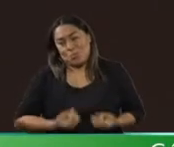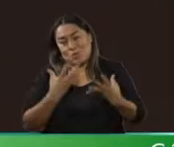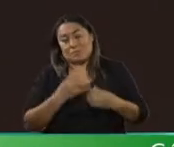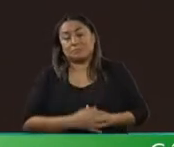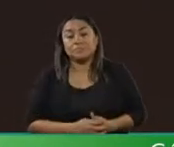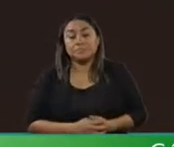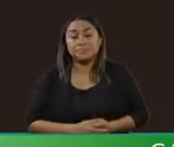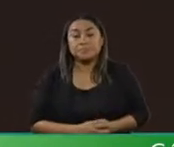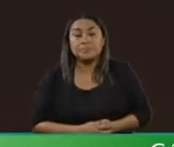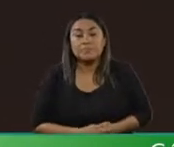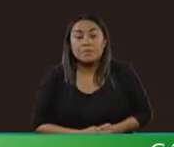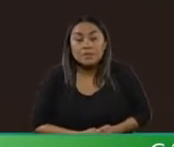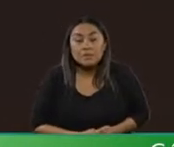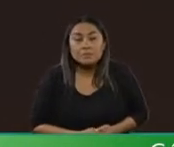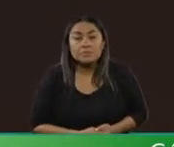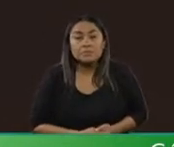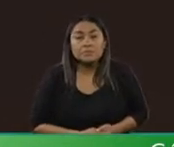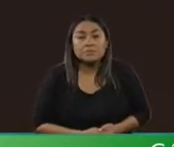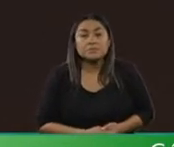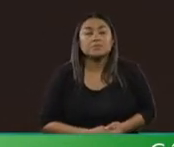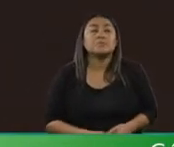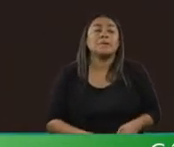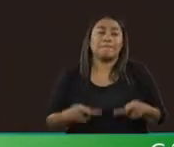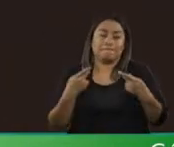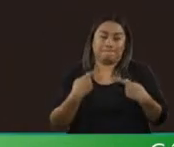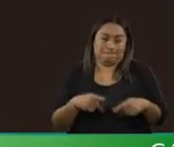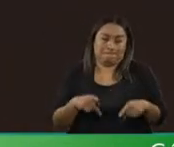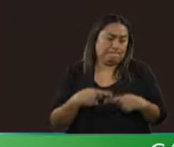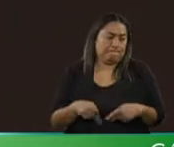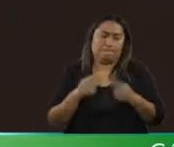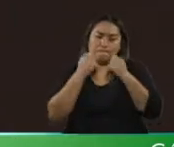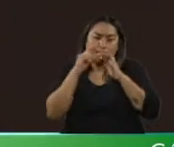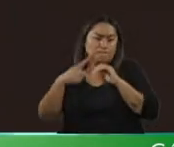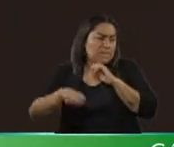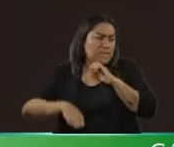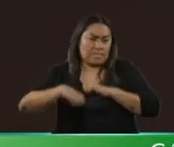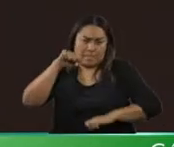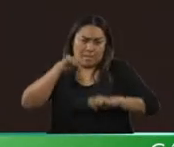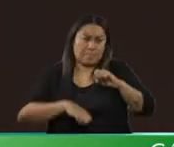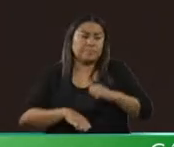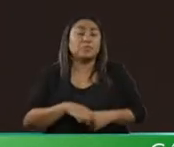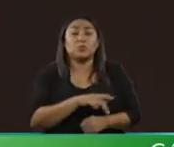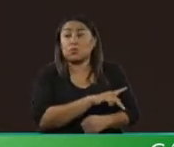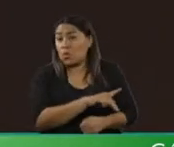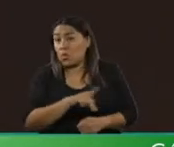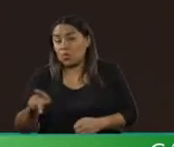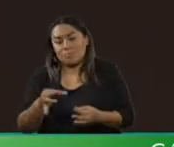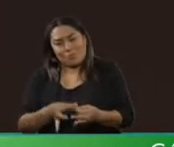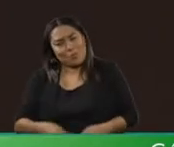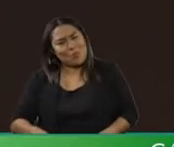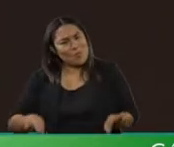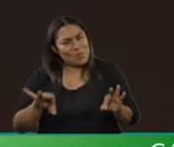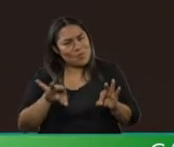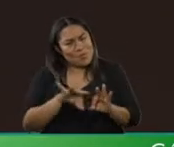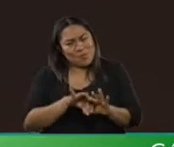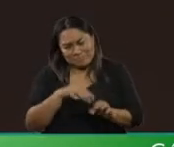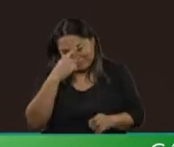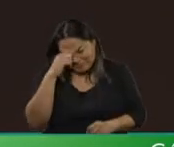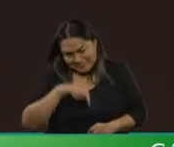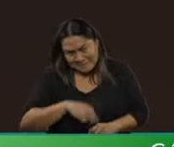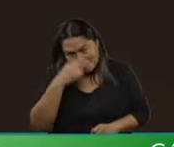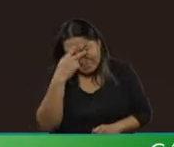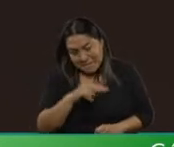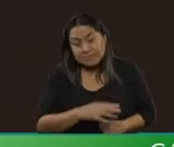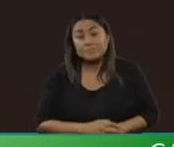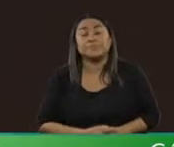importante señalar que las personas, independientemente de su edad, todas son de relevancia para el país, pero las y